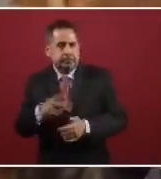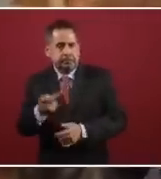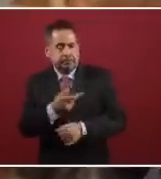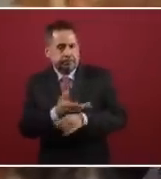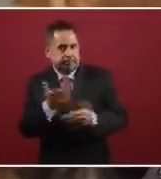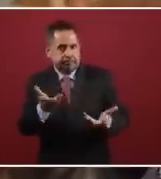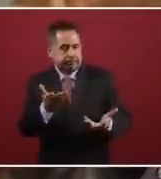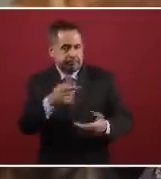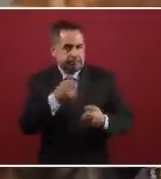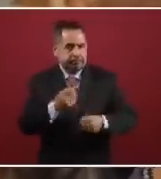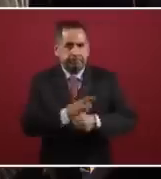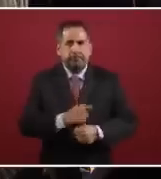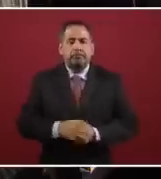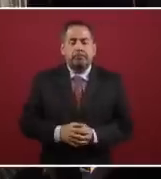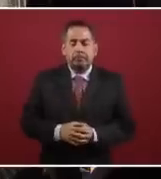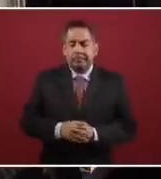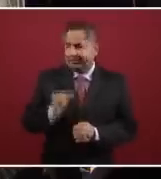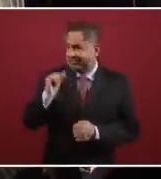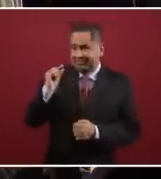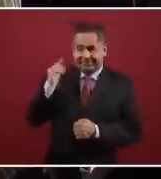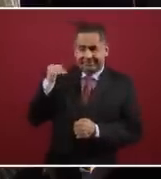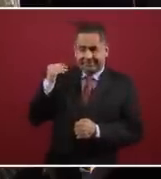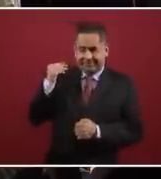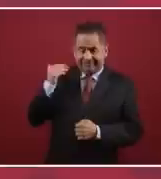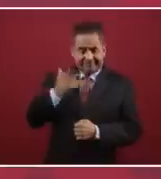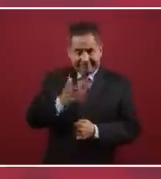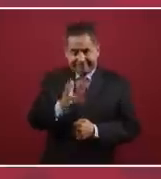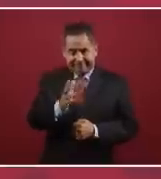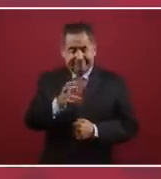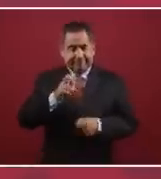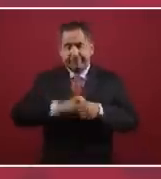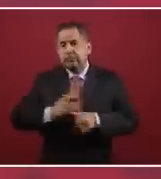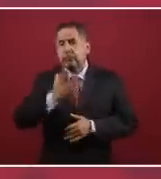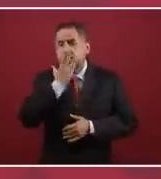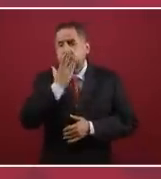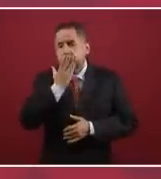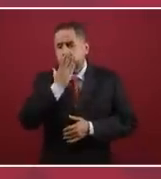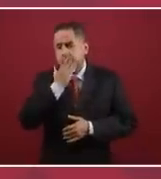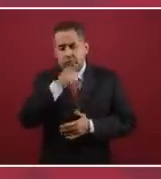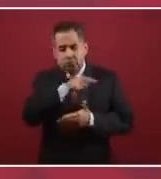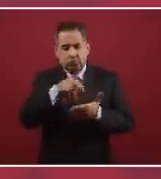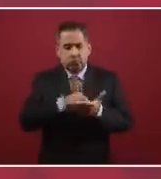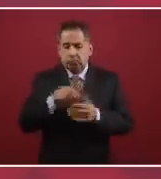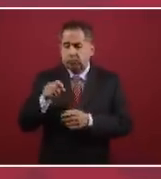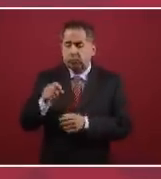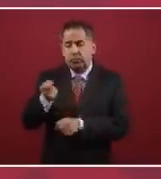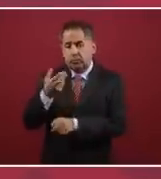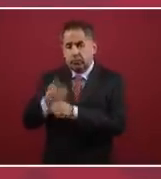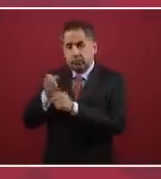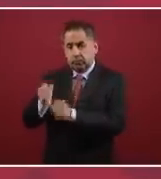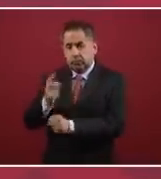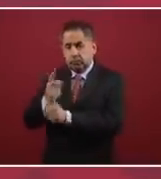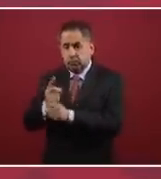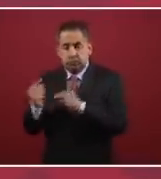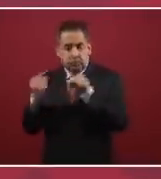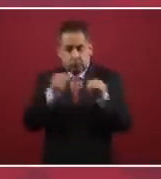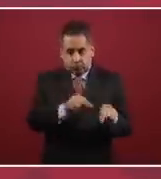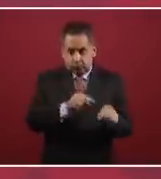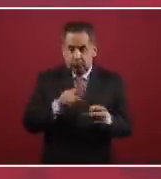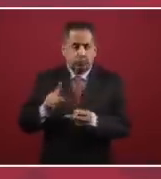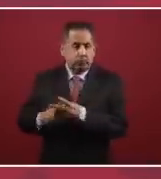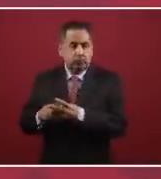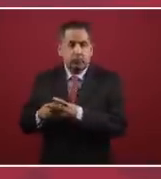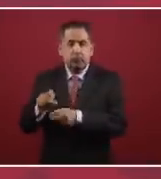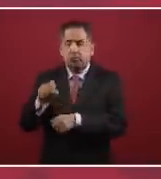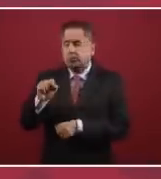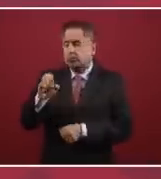seguridad. Acaban de estar en Sonora el secretario de Seguridad, el secretario de la